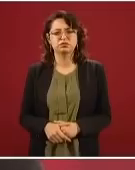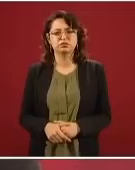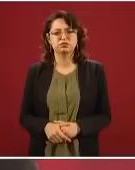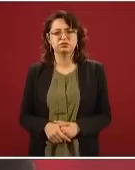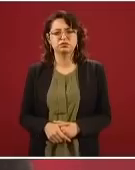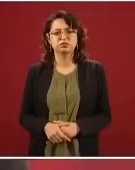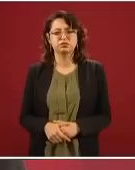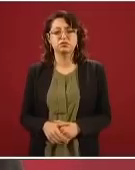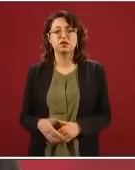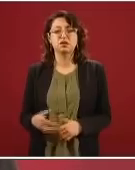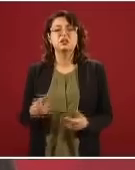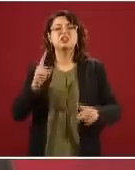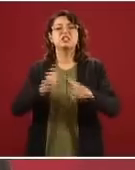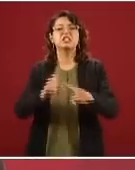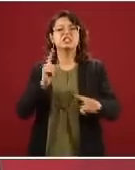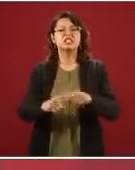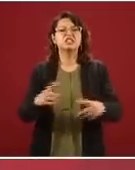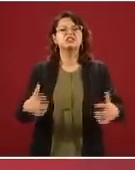encorajados